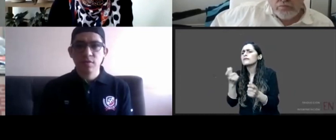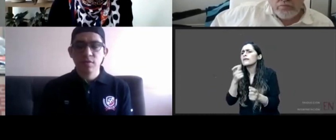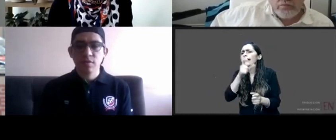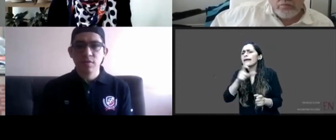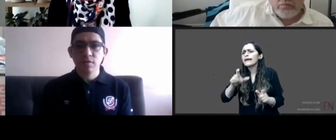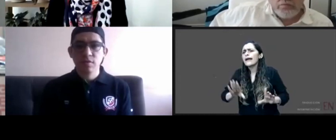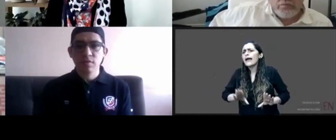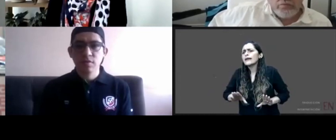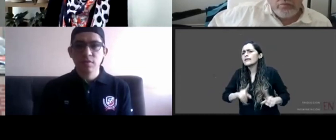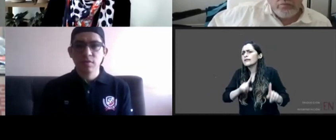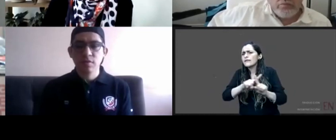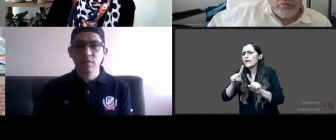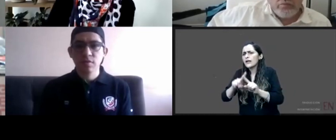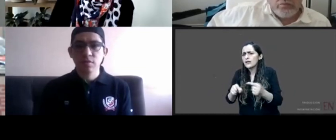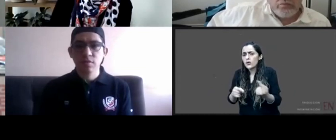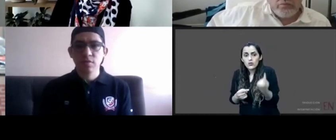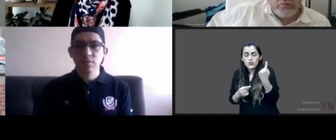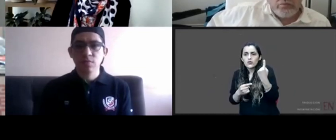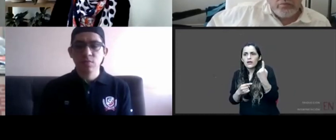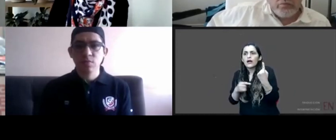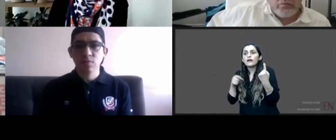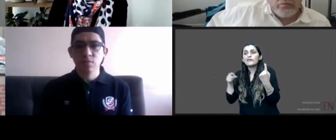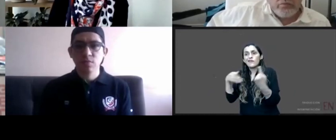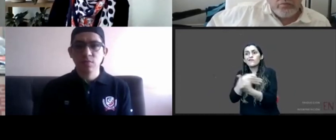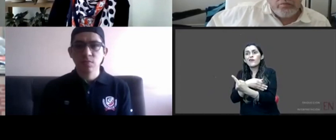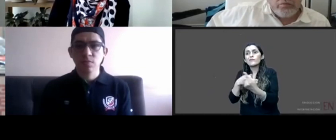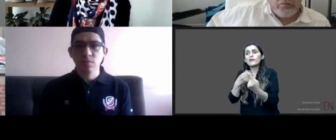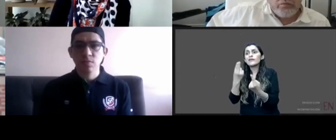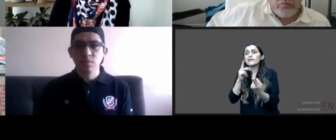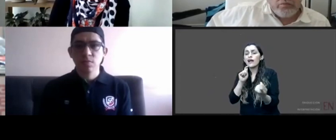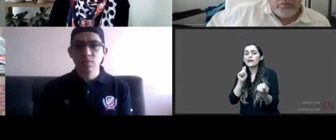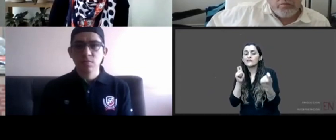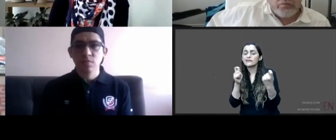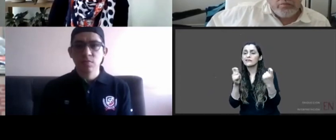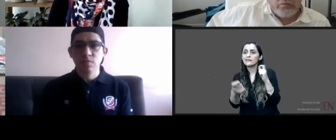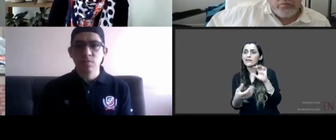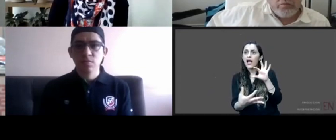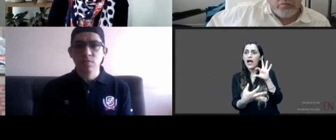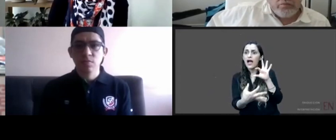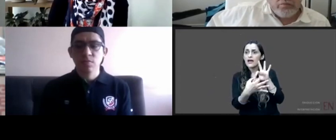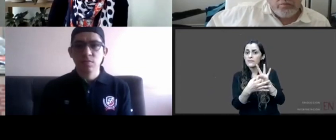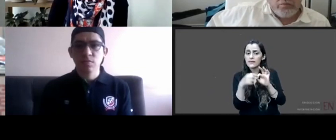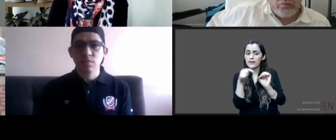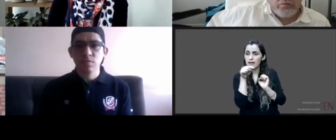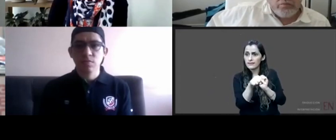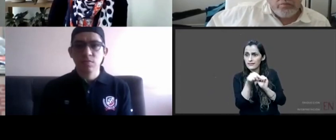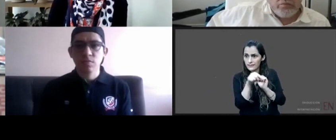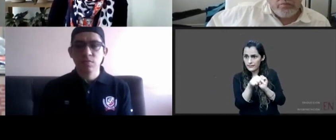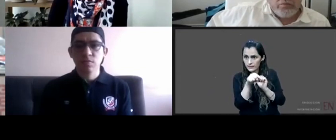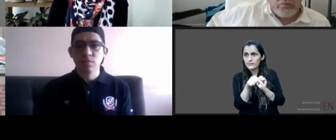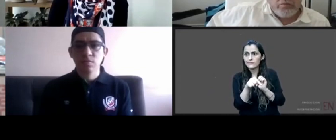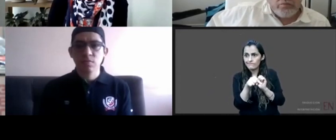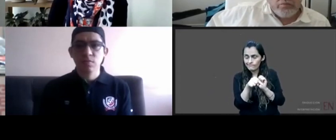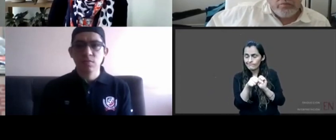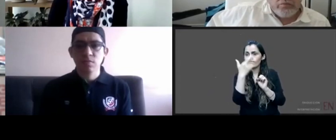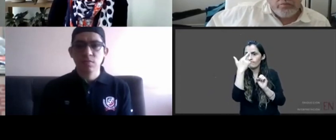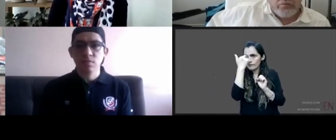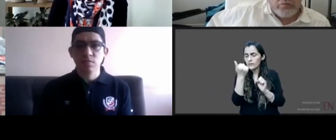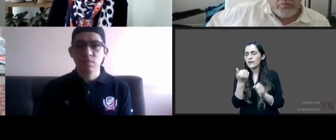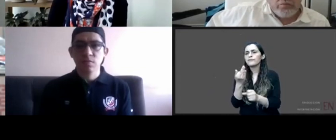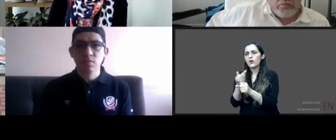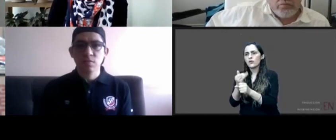terminan adaptando y haciendo un doble, un triple esfuerzo. El tema de la pandemia también que nos dejas en la mesa es